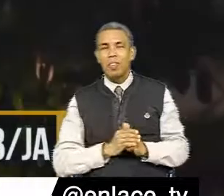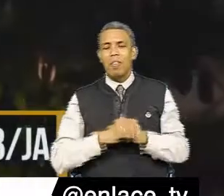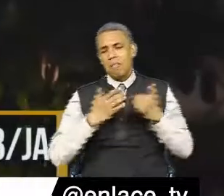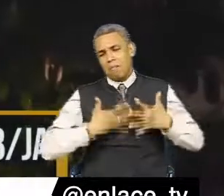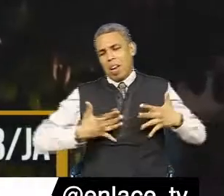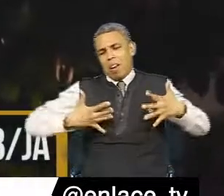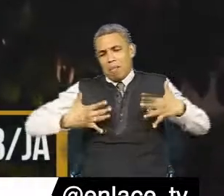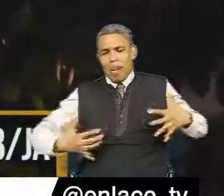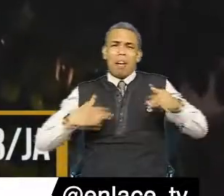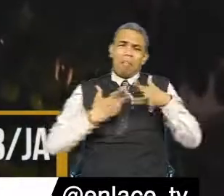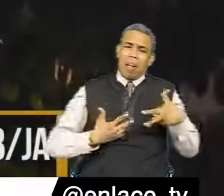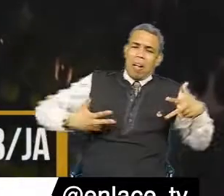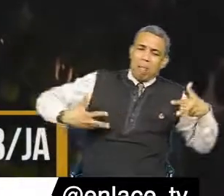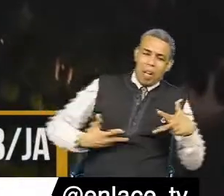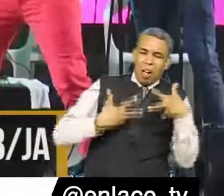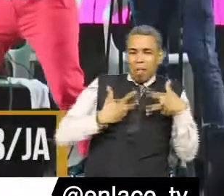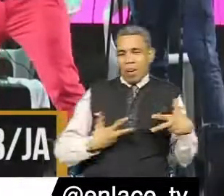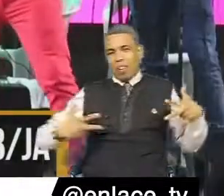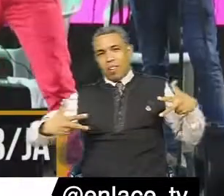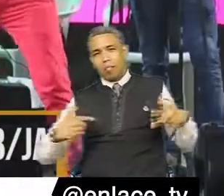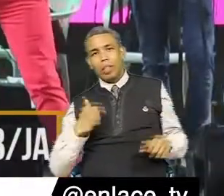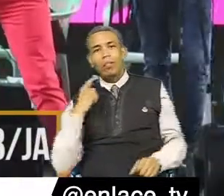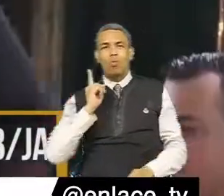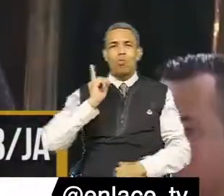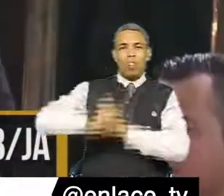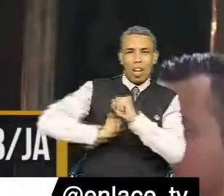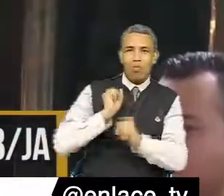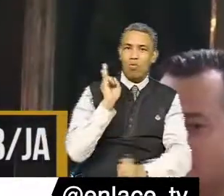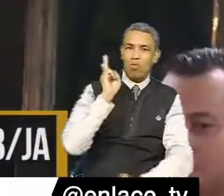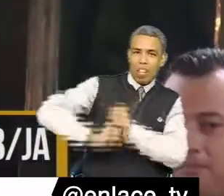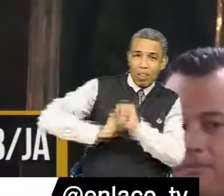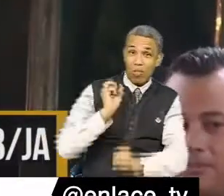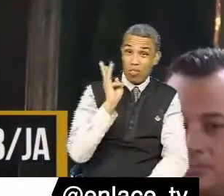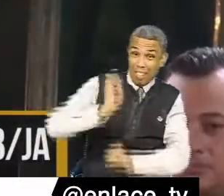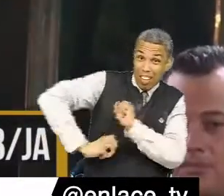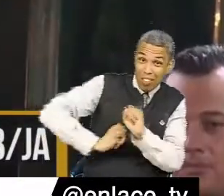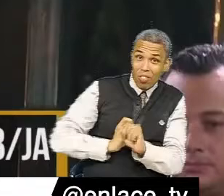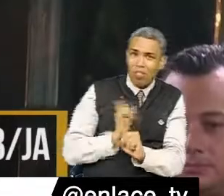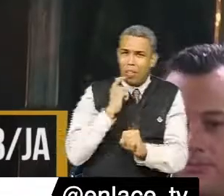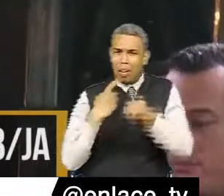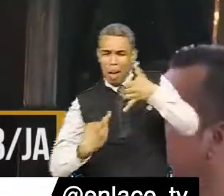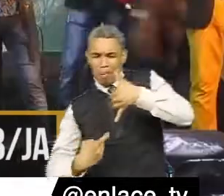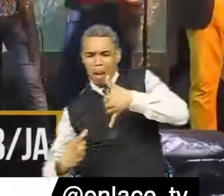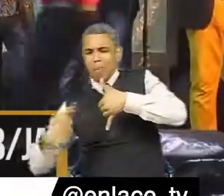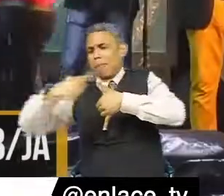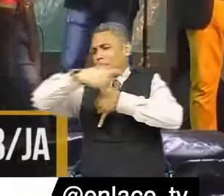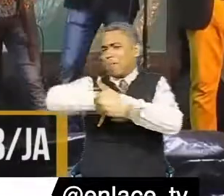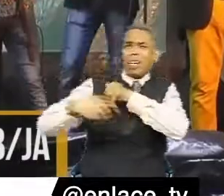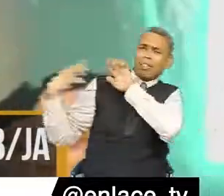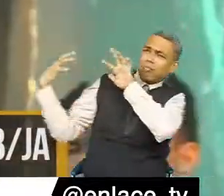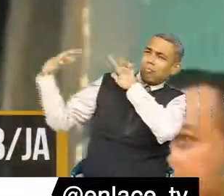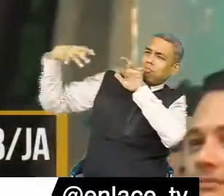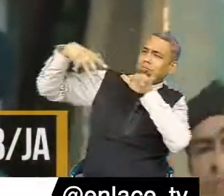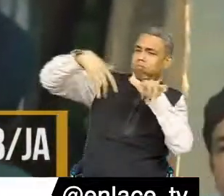de la piquer ya que por cuarto año consecutivo reunió a los 16 mejores del país en este género